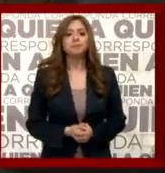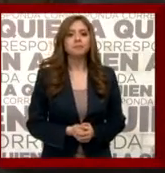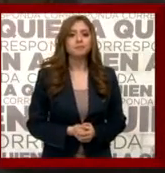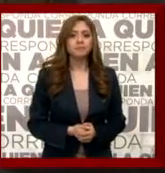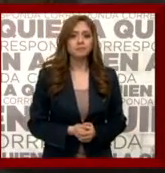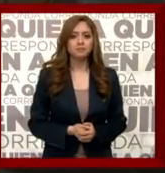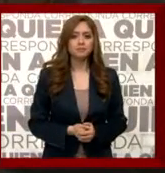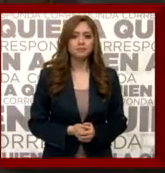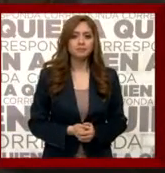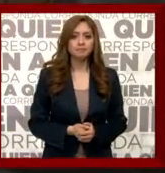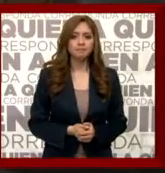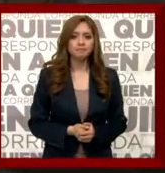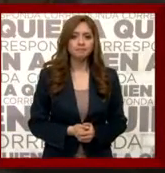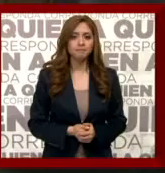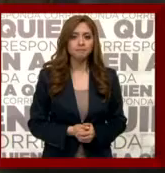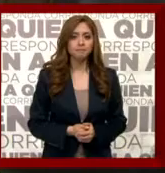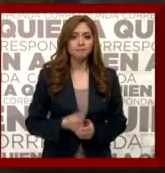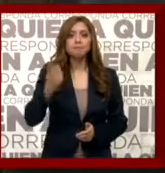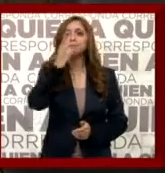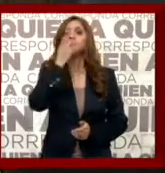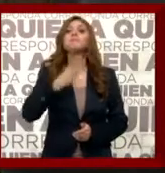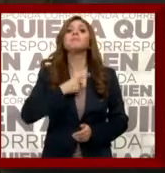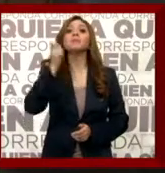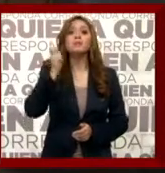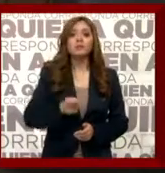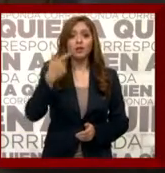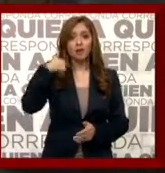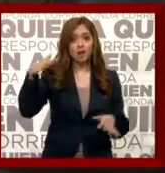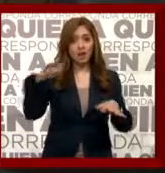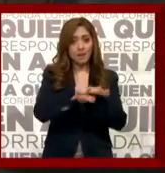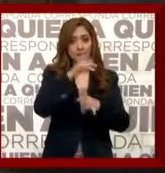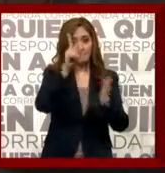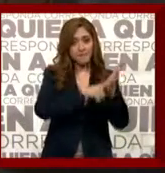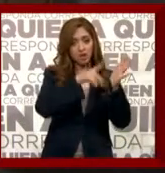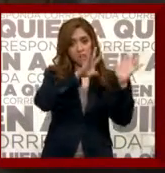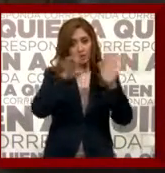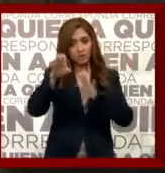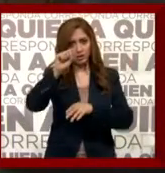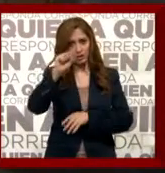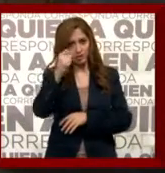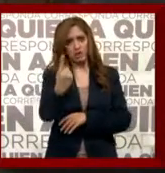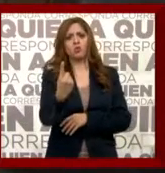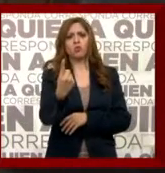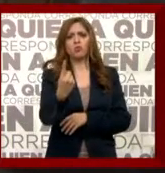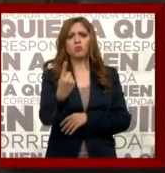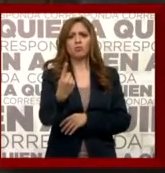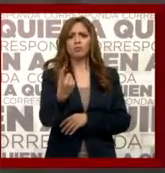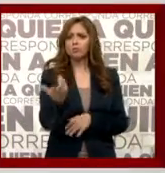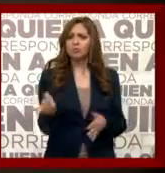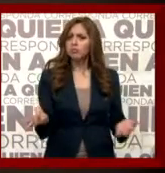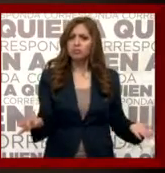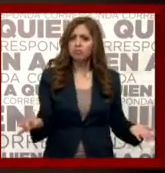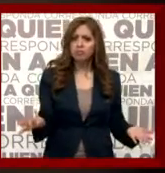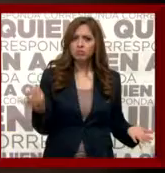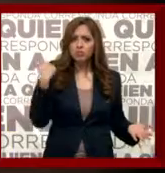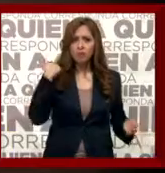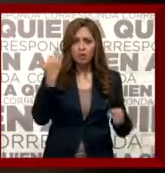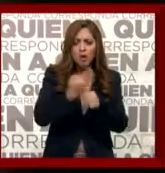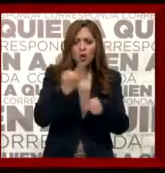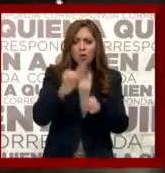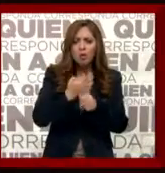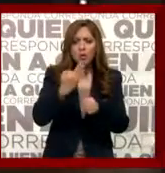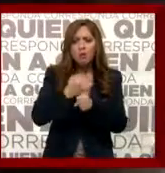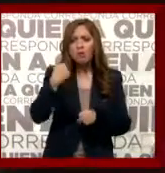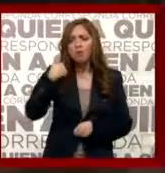iban a poner de 1961. Y yo, pues en realidad, estaba en el momento que me agarraron de